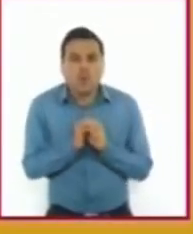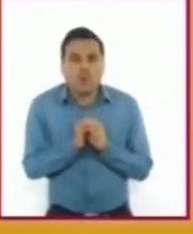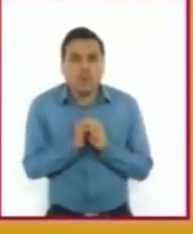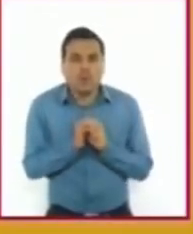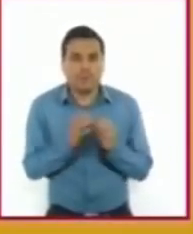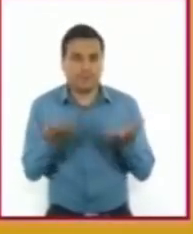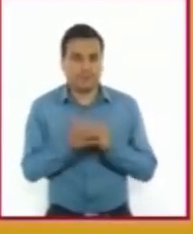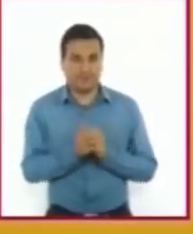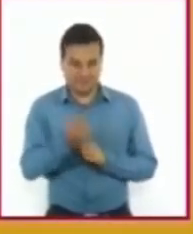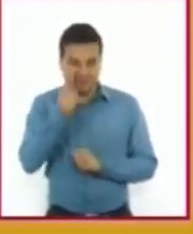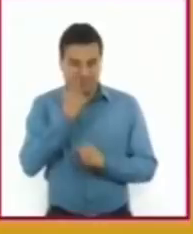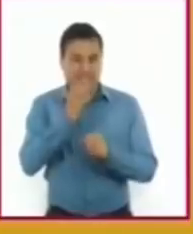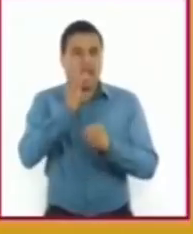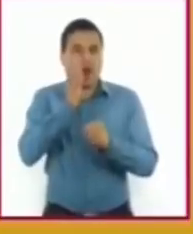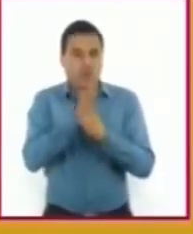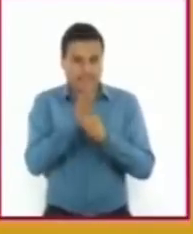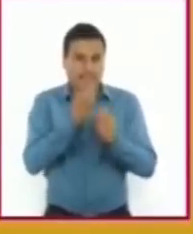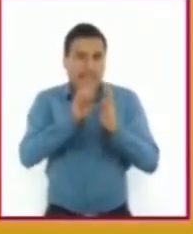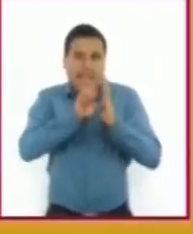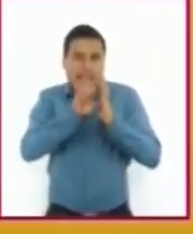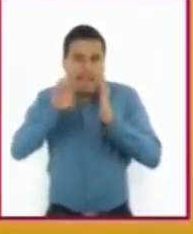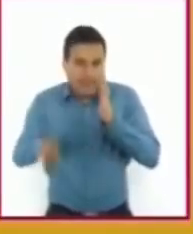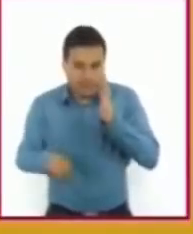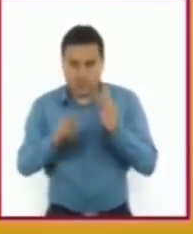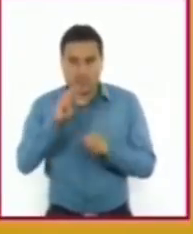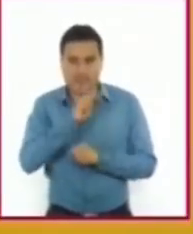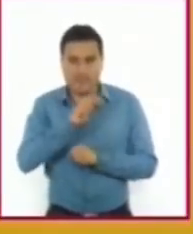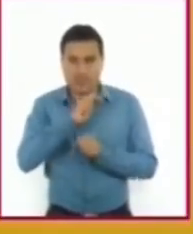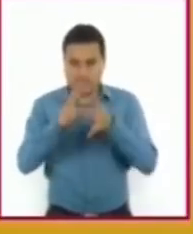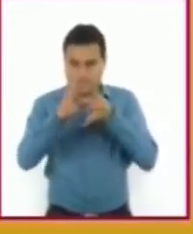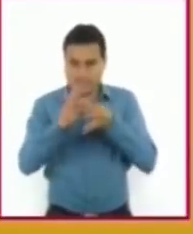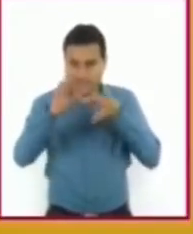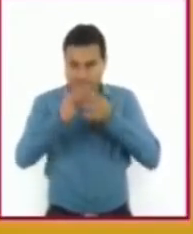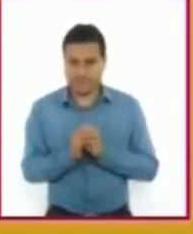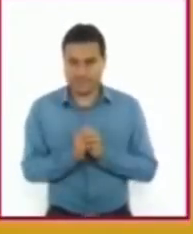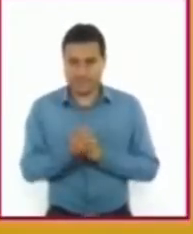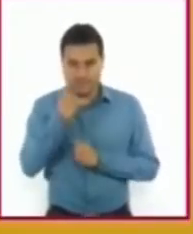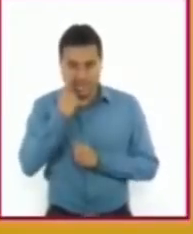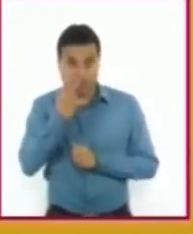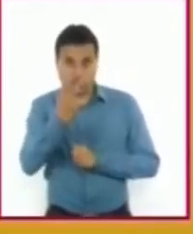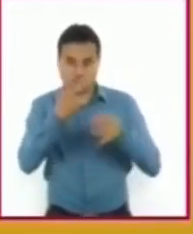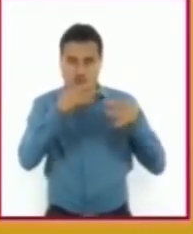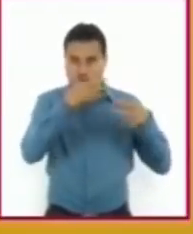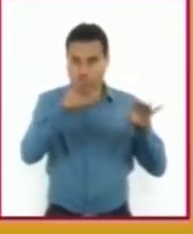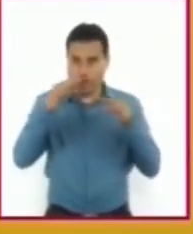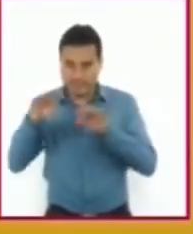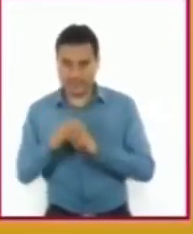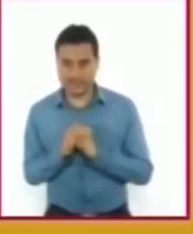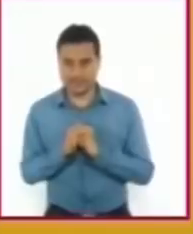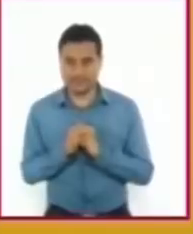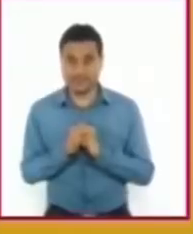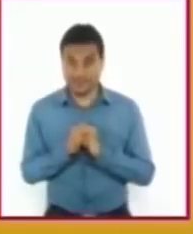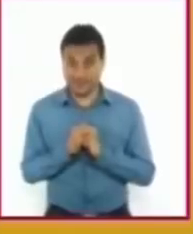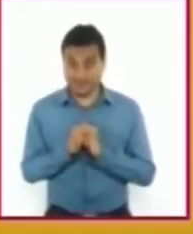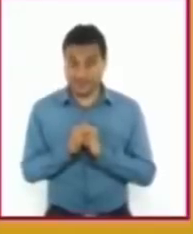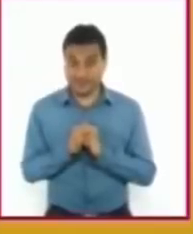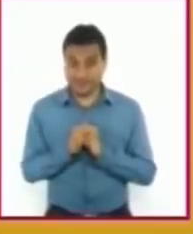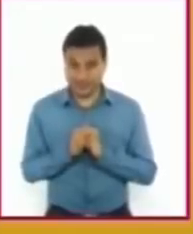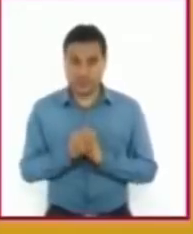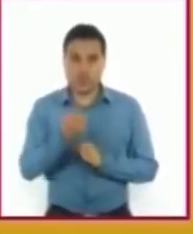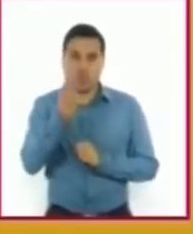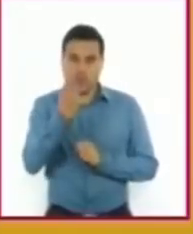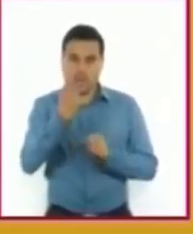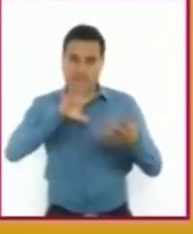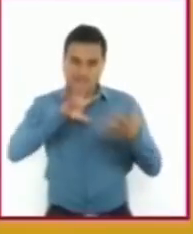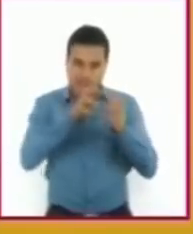fricción, vamos a poner un ejemplo rápido. Mira, tenemos dos hojas de papel, una hecha